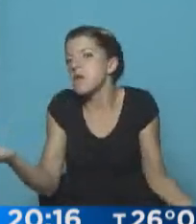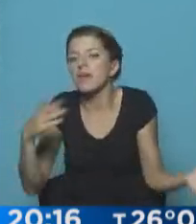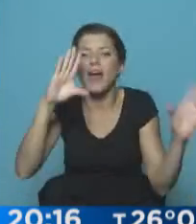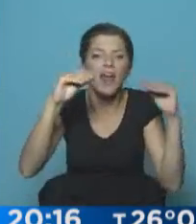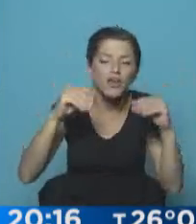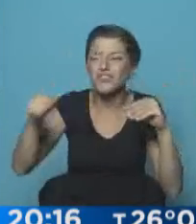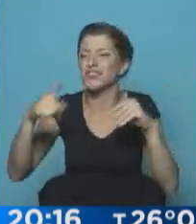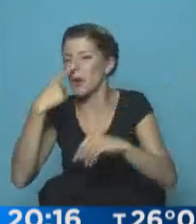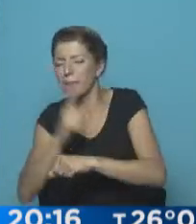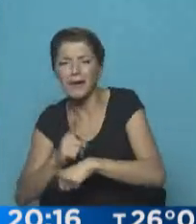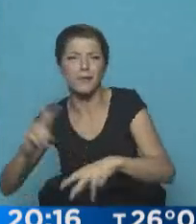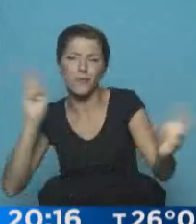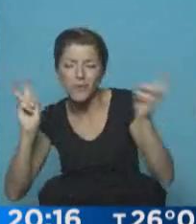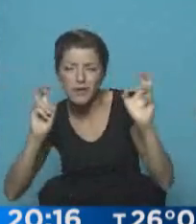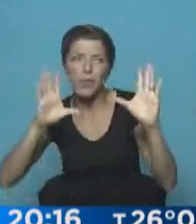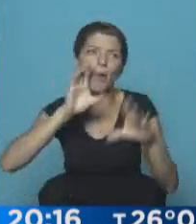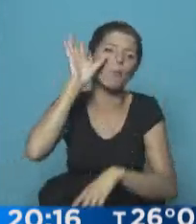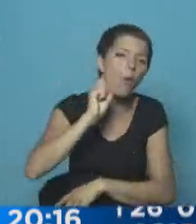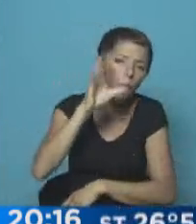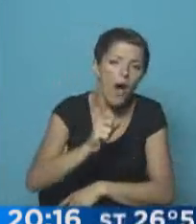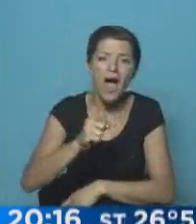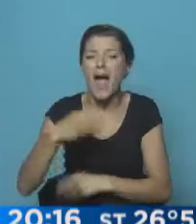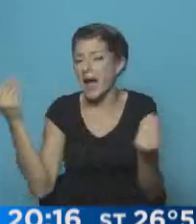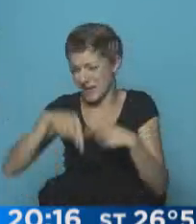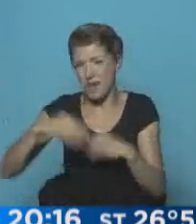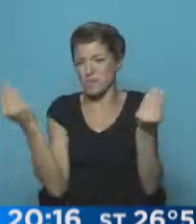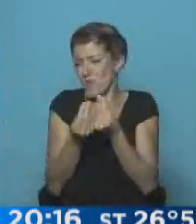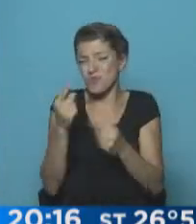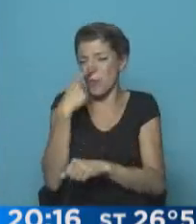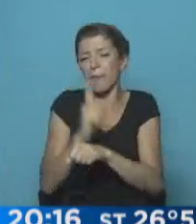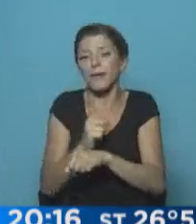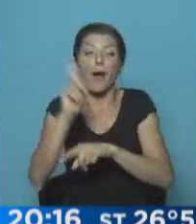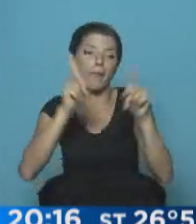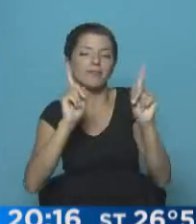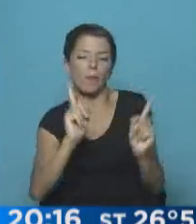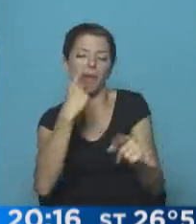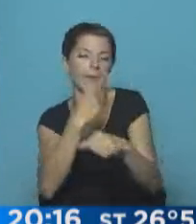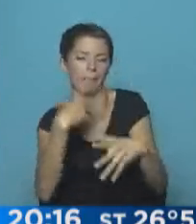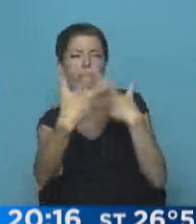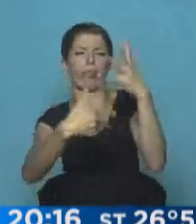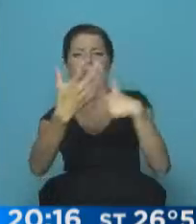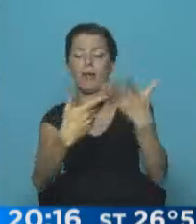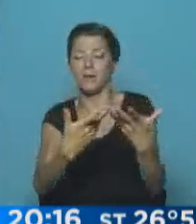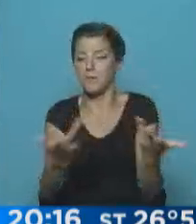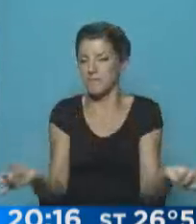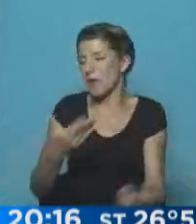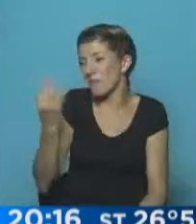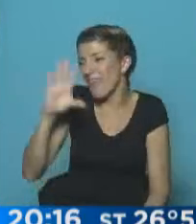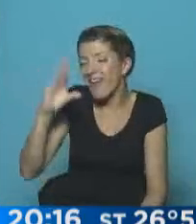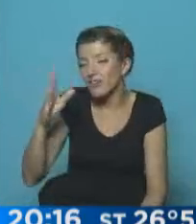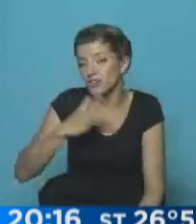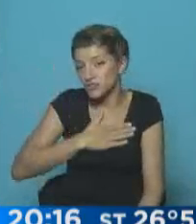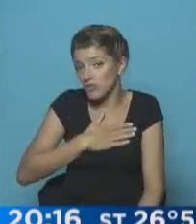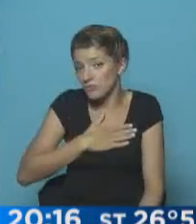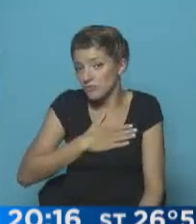mucho quilombo, pío, están en medio del campo. Hay perros por todos lados, por ahí se pelea entre perros, no sé. Yo de noche, la verdad que, como le dije a los gendarmes,